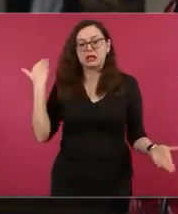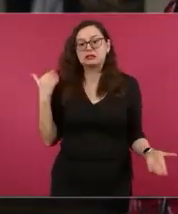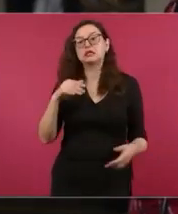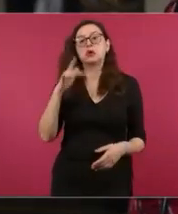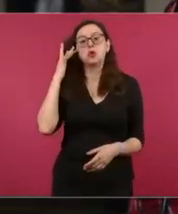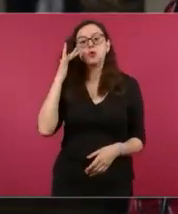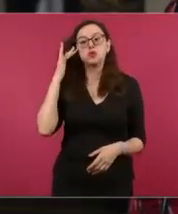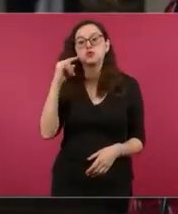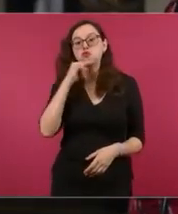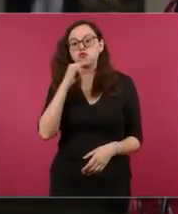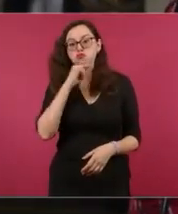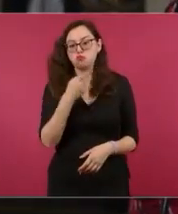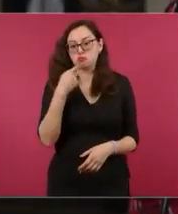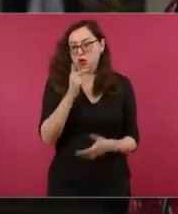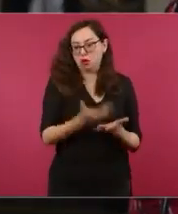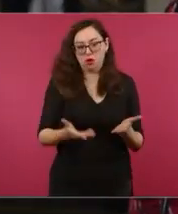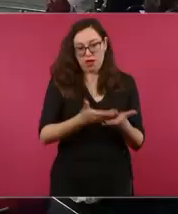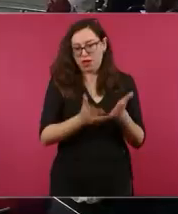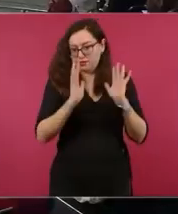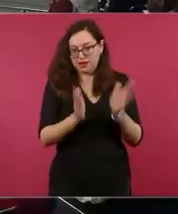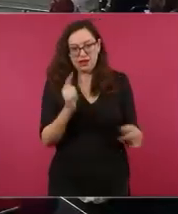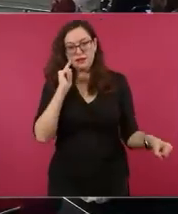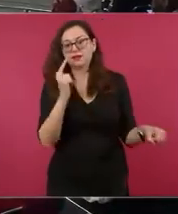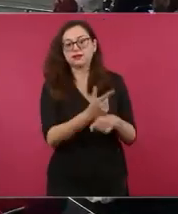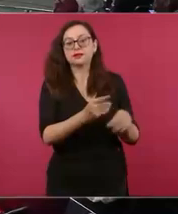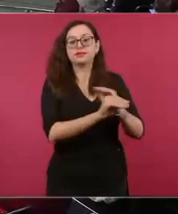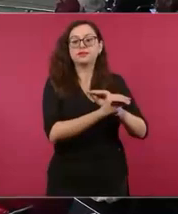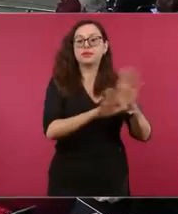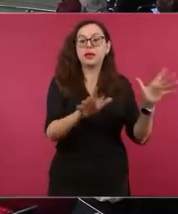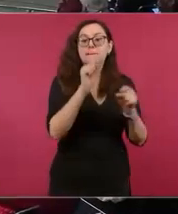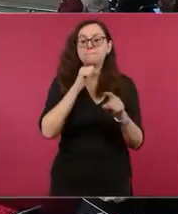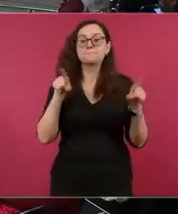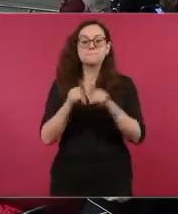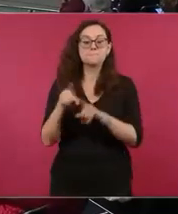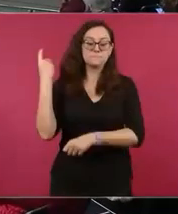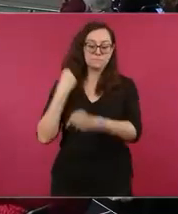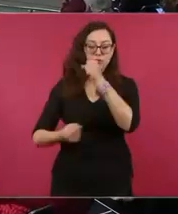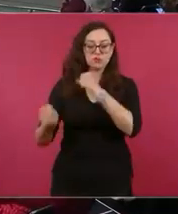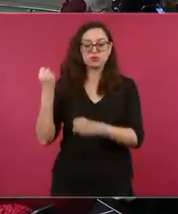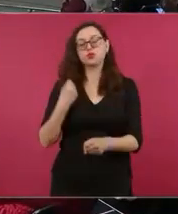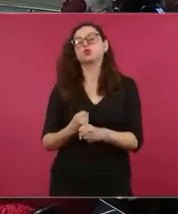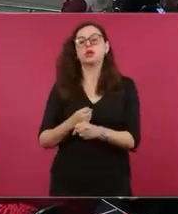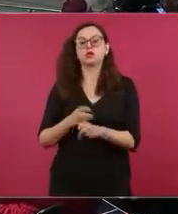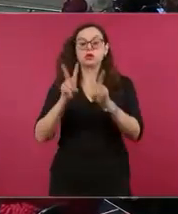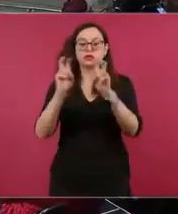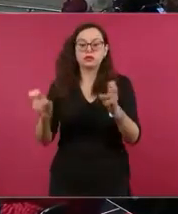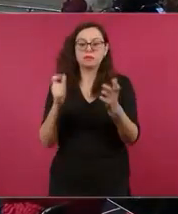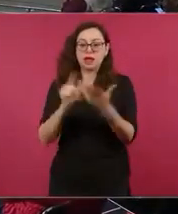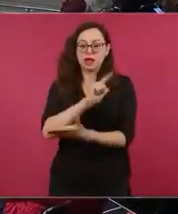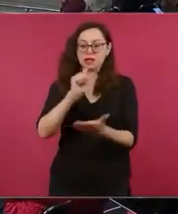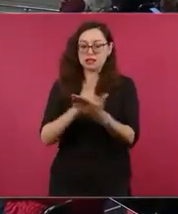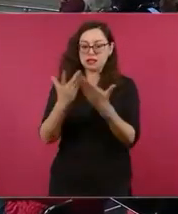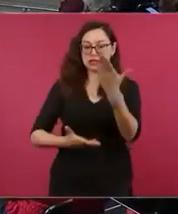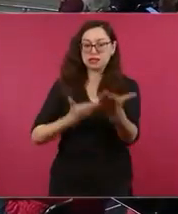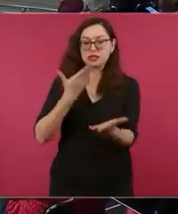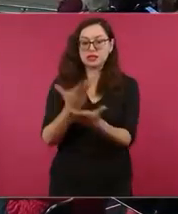responde. Otro tema que falló el año pasado la Suprema Corte para echar abajo es la prisión preventiva oficiosa en